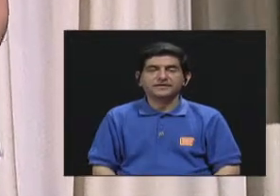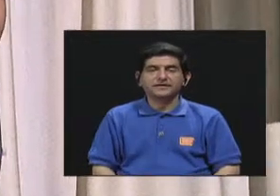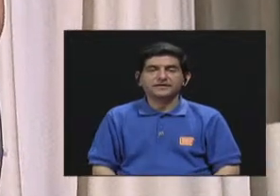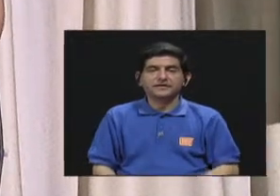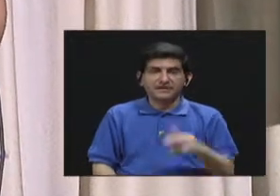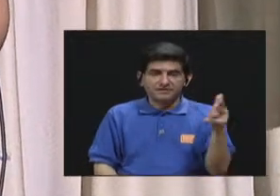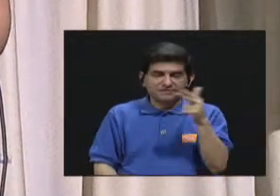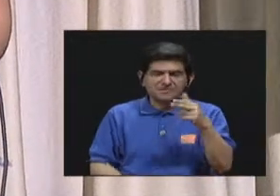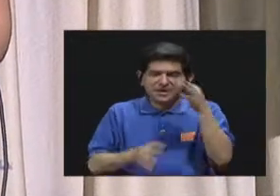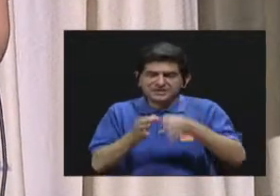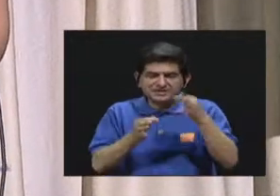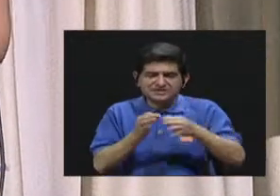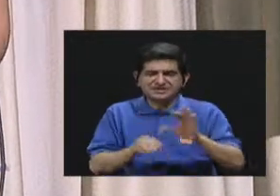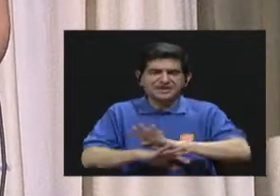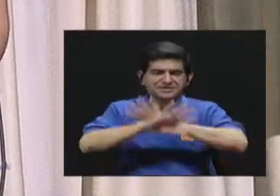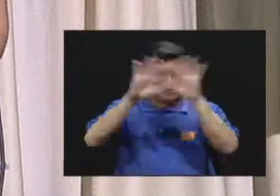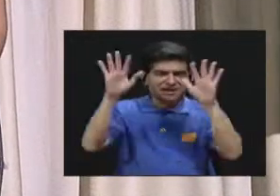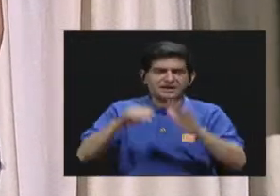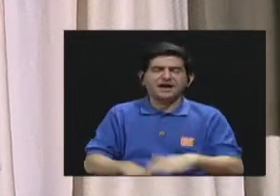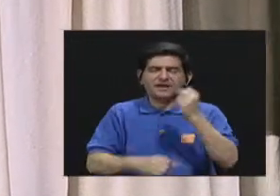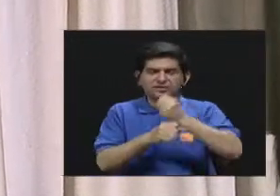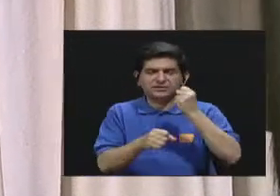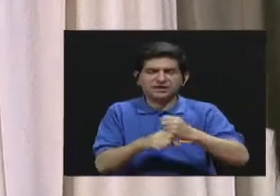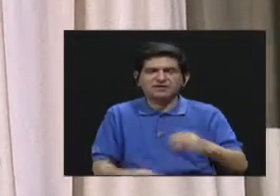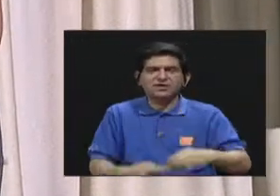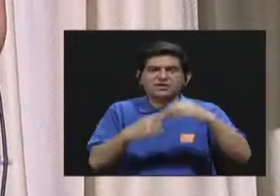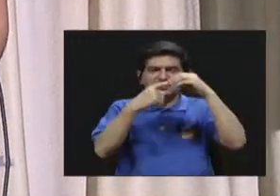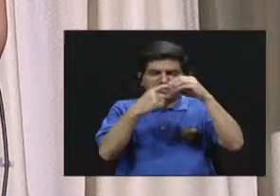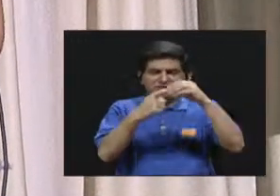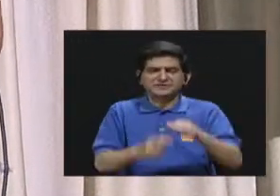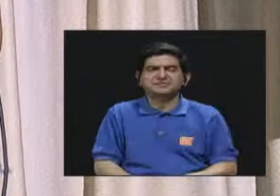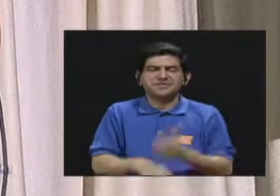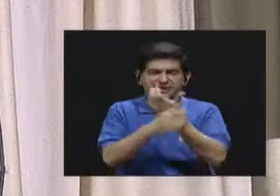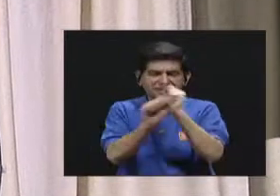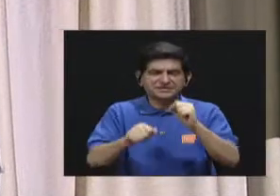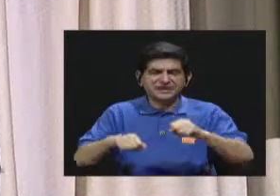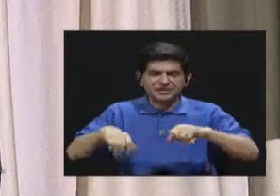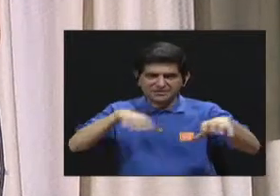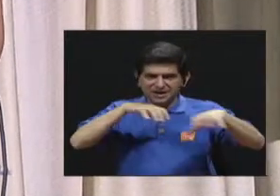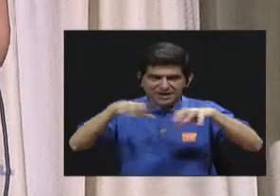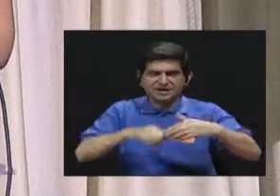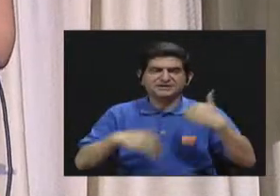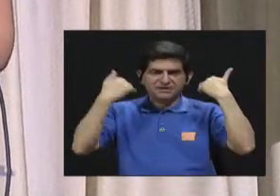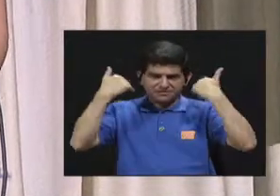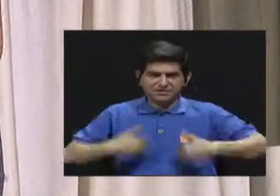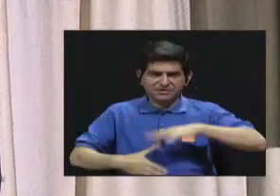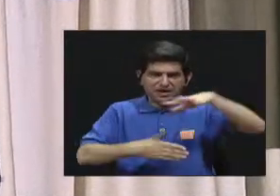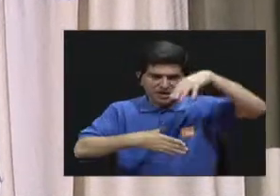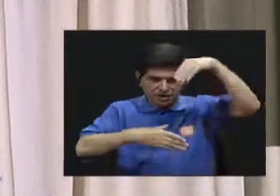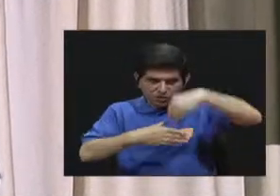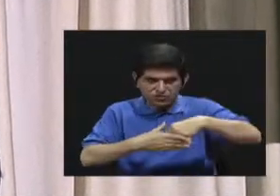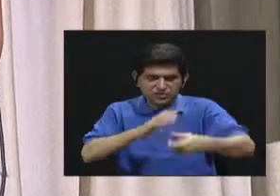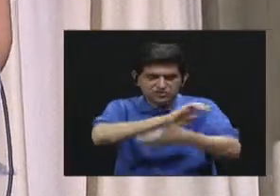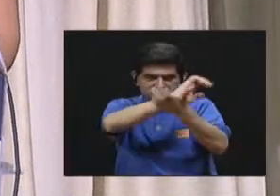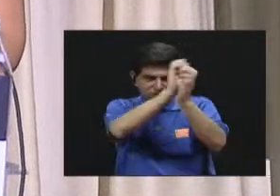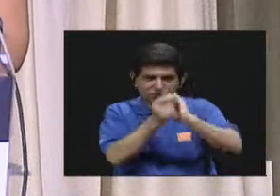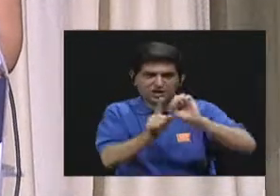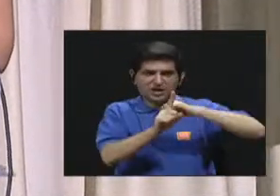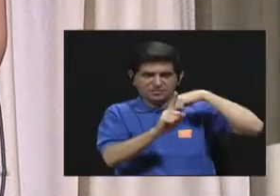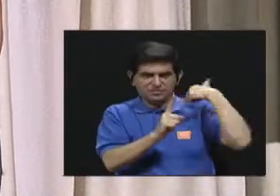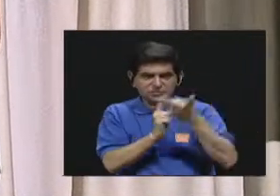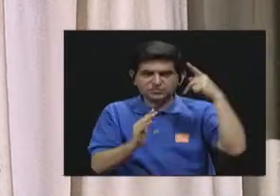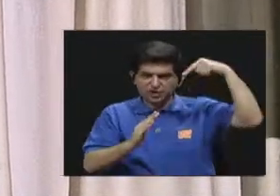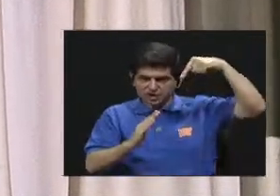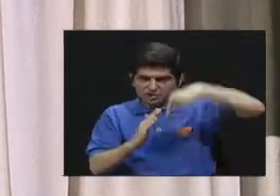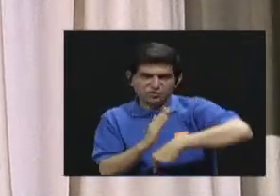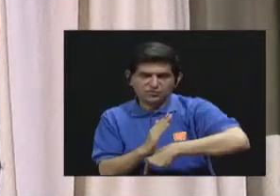con sencillez y claridad un oficio primordial que rescata el aspecto humano en un contexto de transformaciones sociales